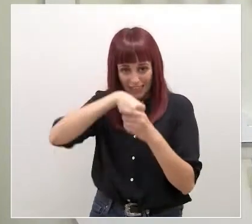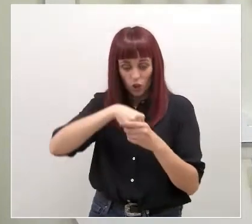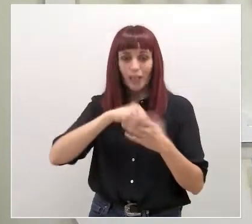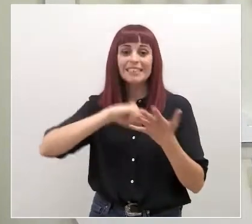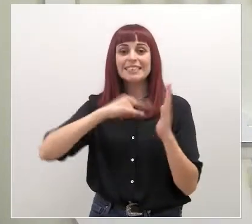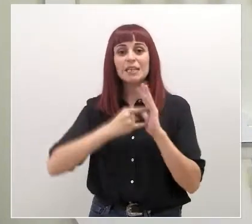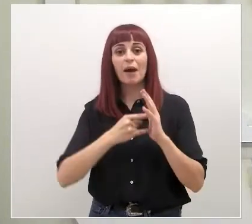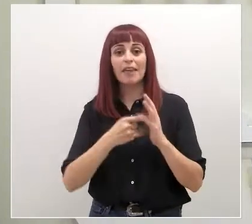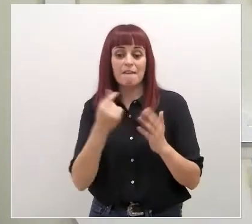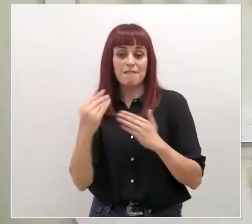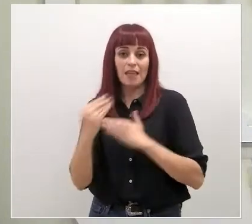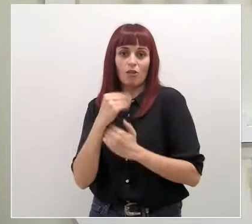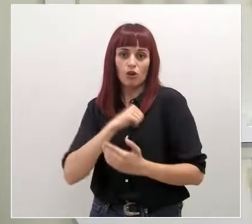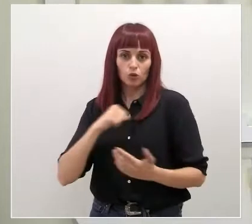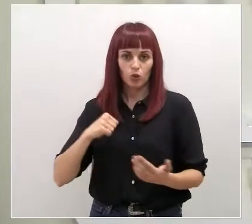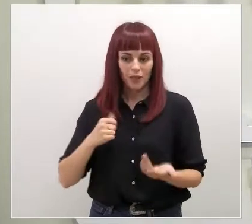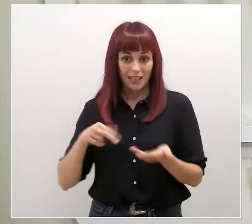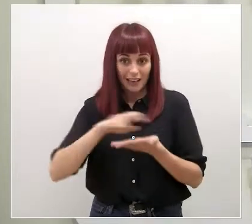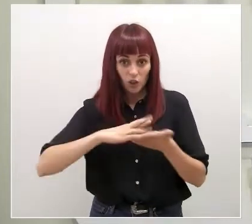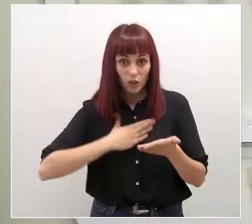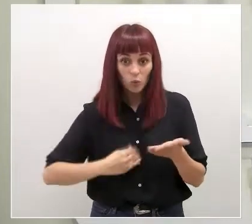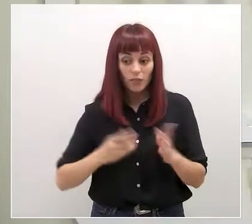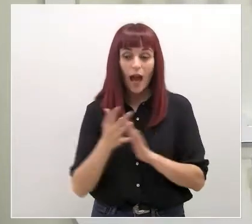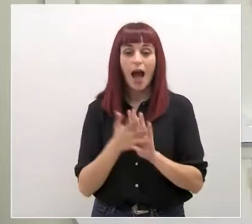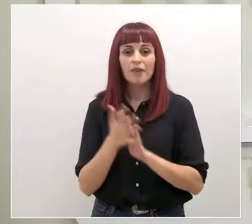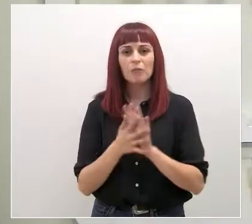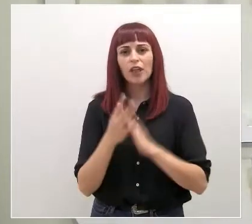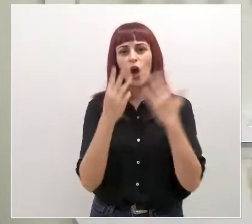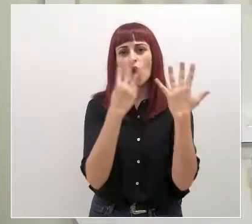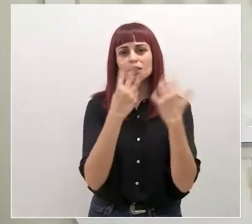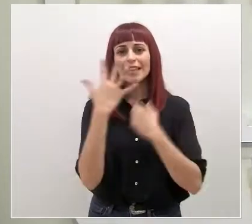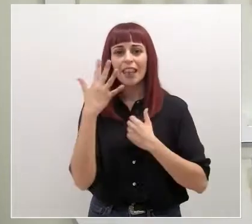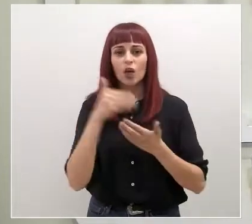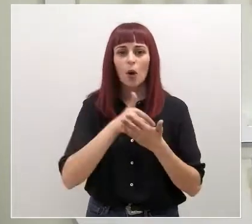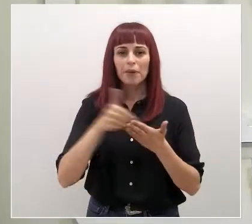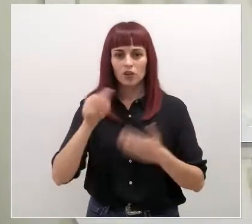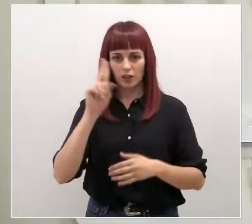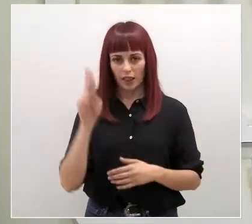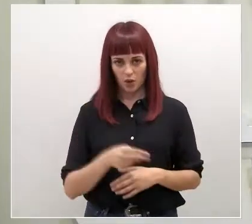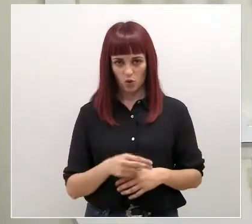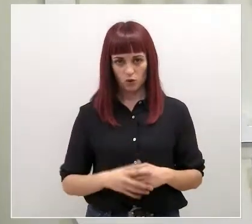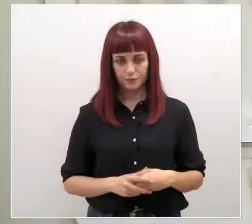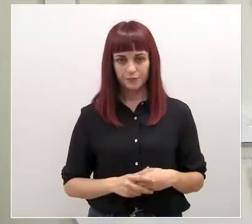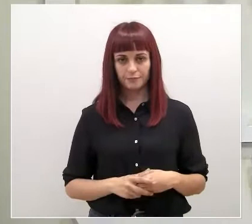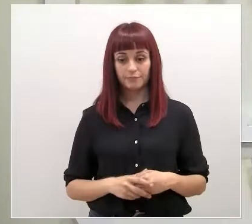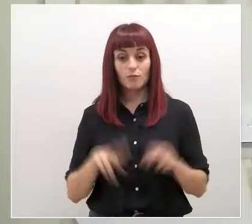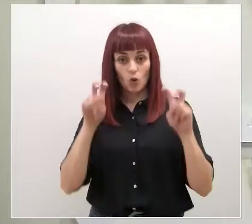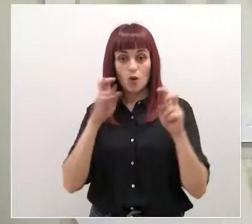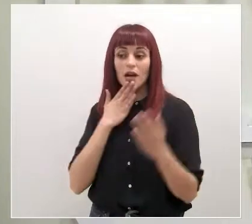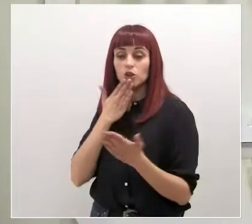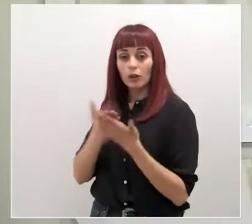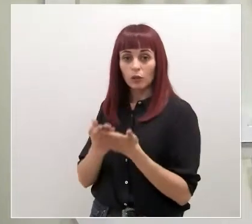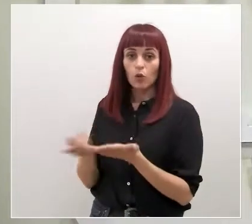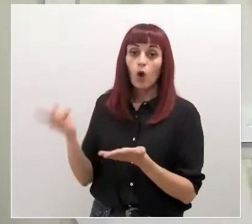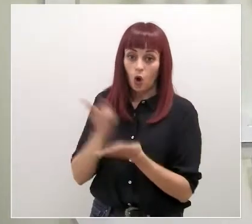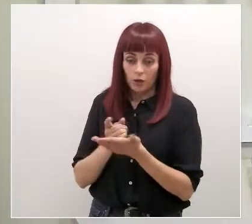financiación autonómica. Y en el caso de la región de Murcia estamos hablando de 85 millones de euros. La nueva solicitud por parte de este